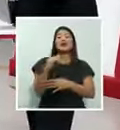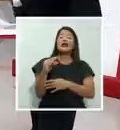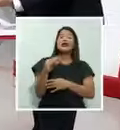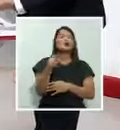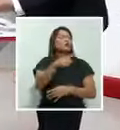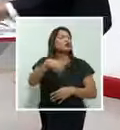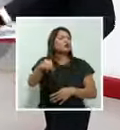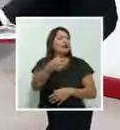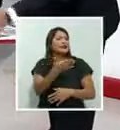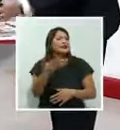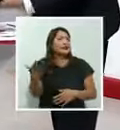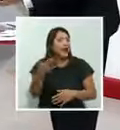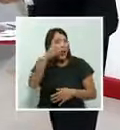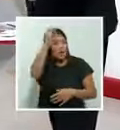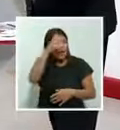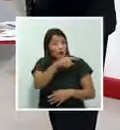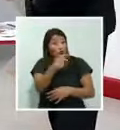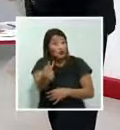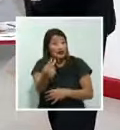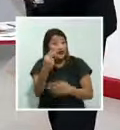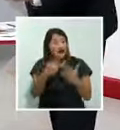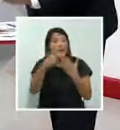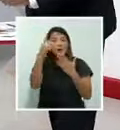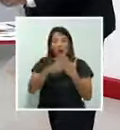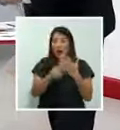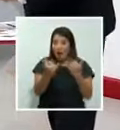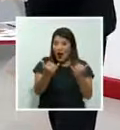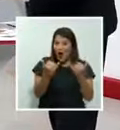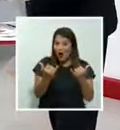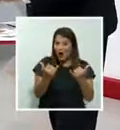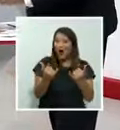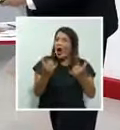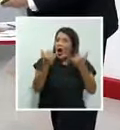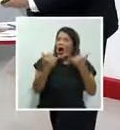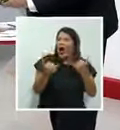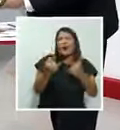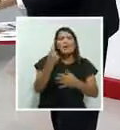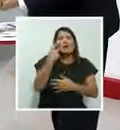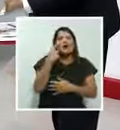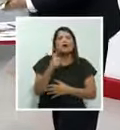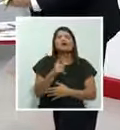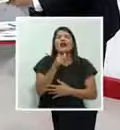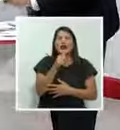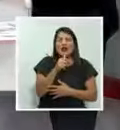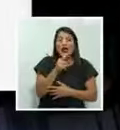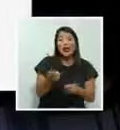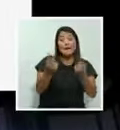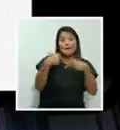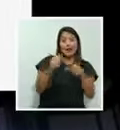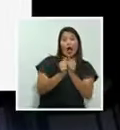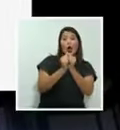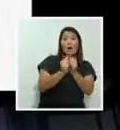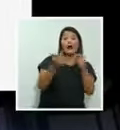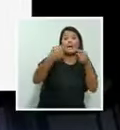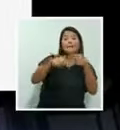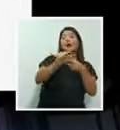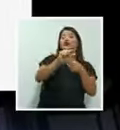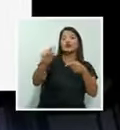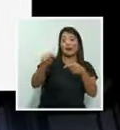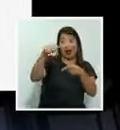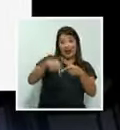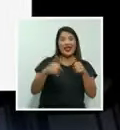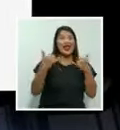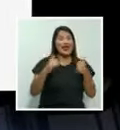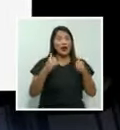les parece a todos ustedes que están observando la Rueda de la Fortuna? Si nos damos cuenta, ¿quién será la persona que nos acompañará la próxima semana acá